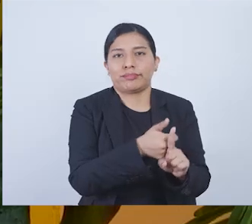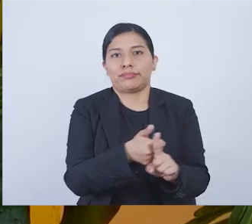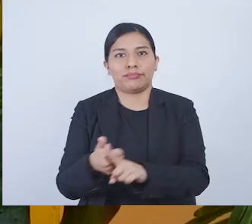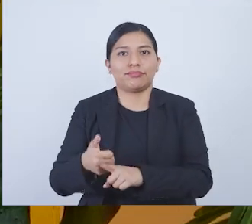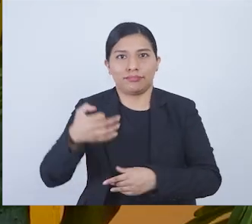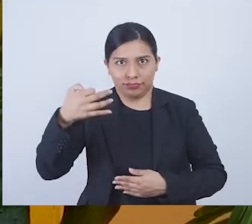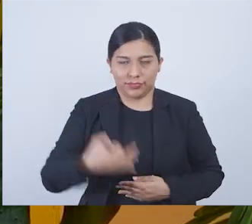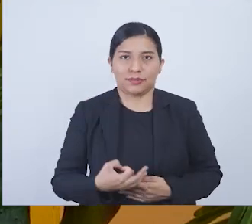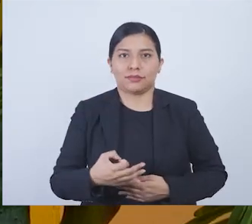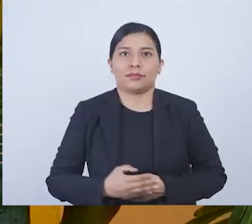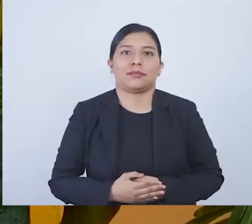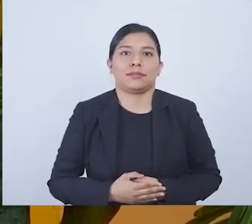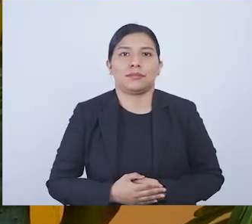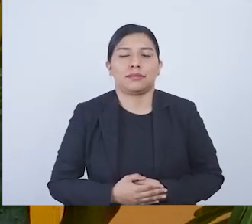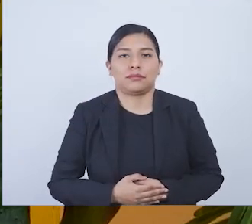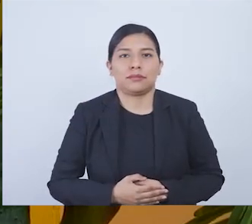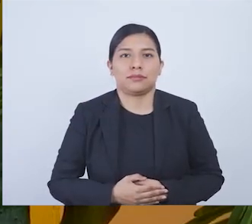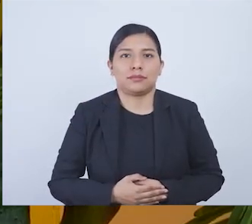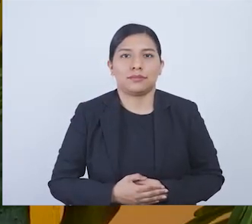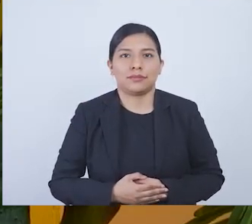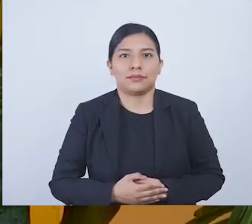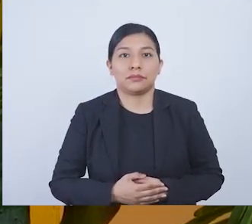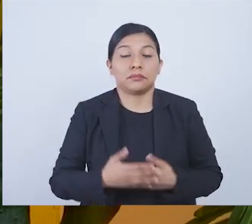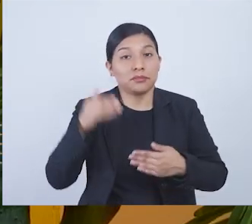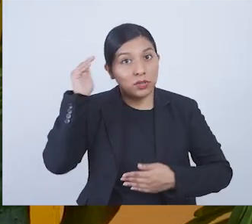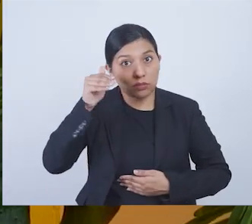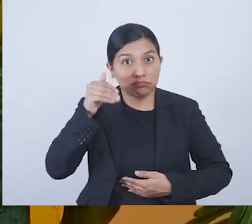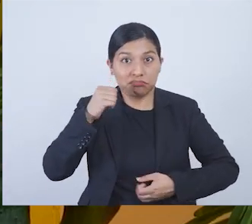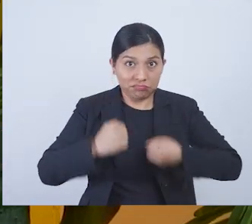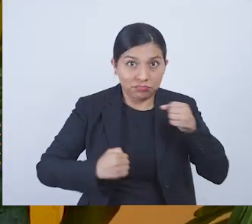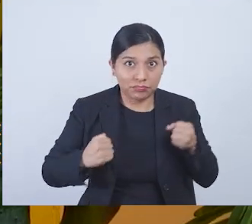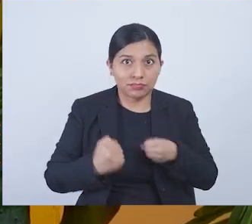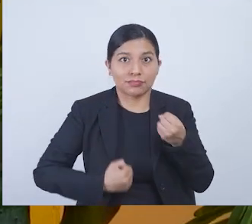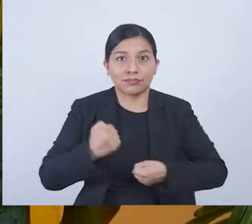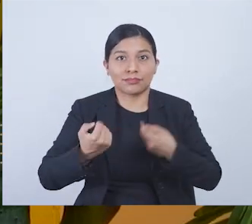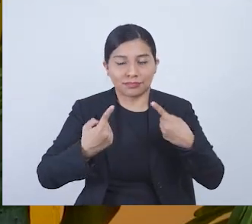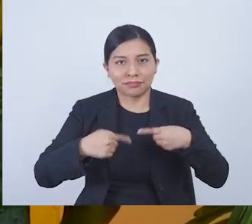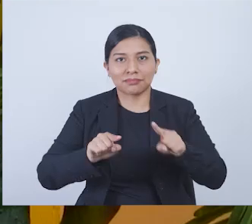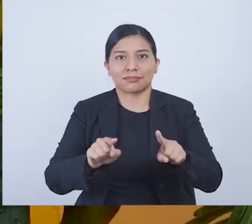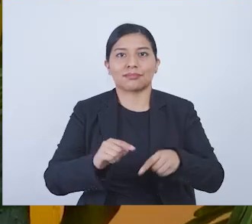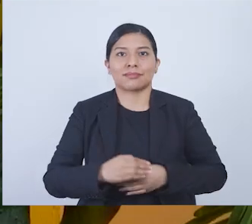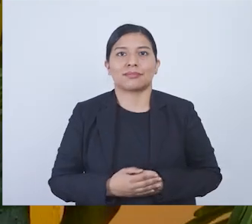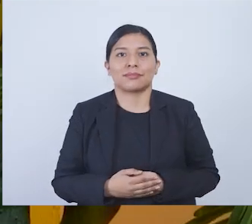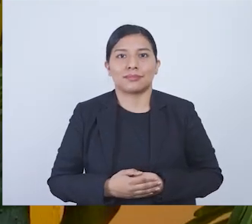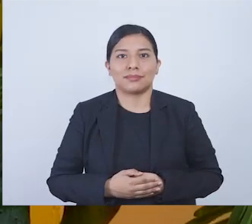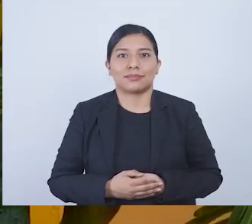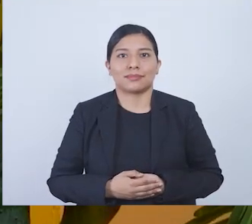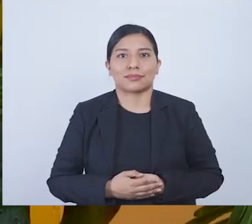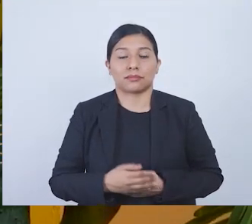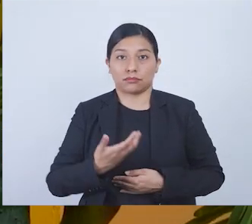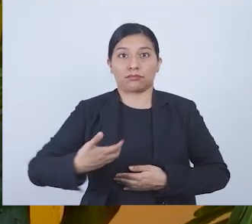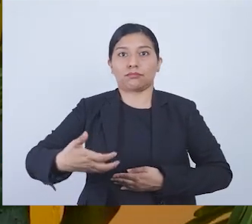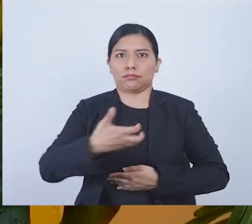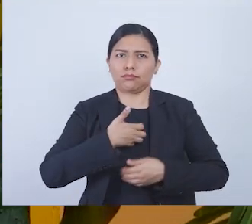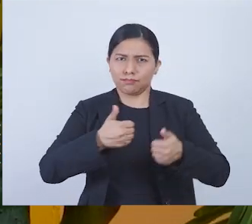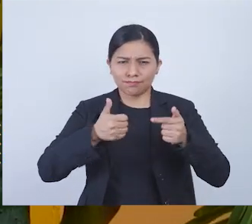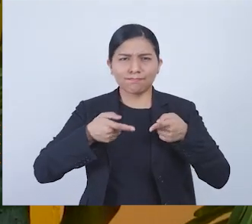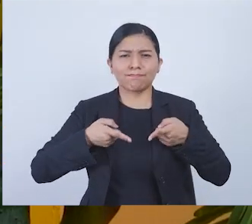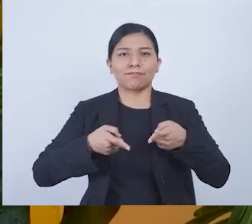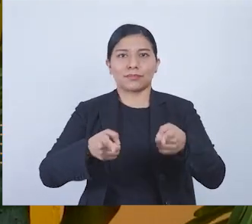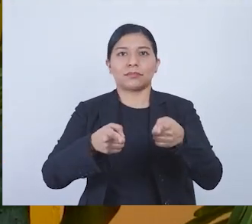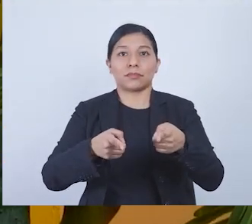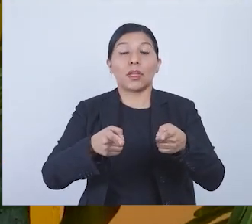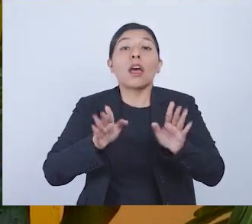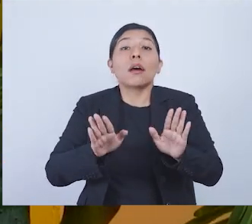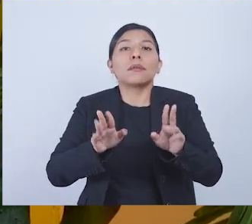circunstancias que ésta nos ofrece. La educación física entonces nos va a enseñar a conducirnos bien. Pero me voy a referir también